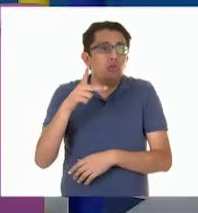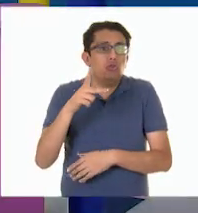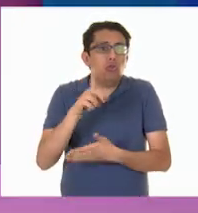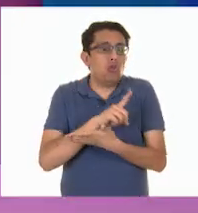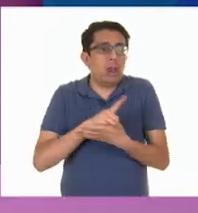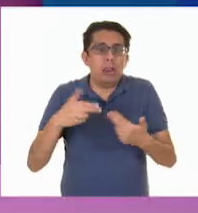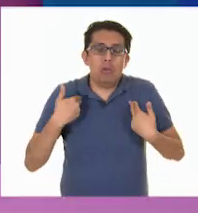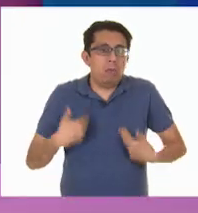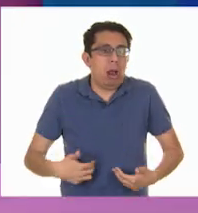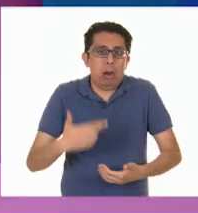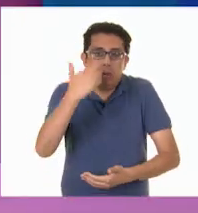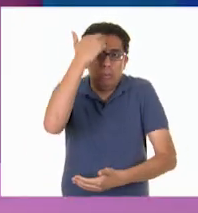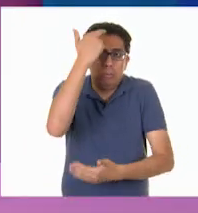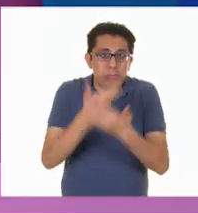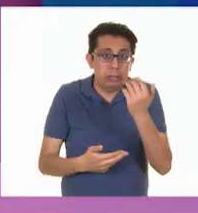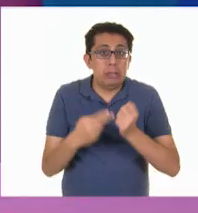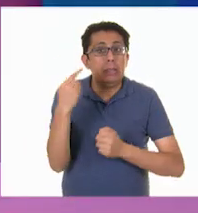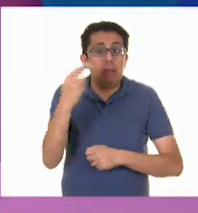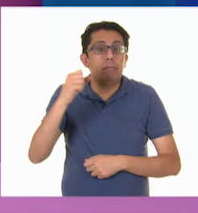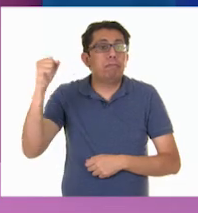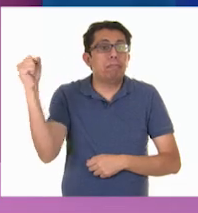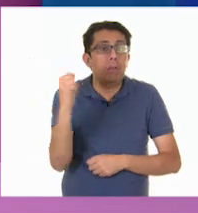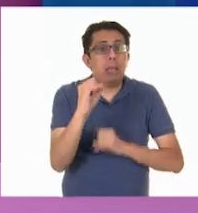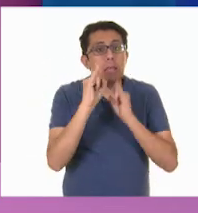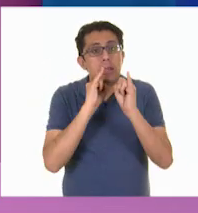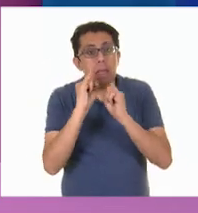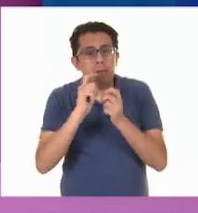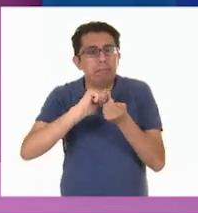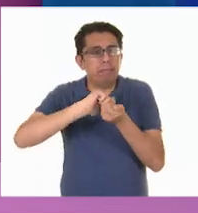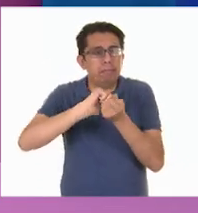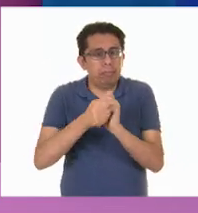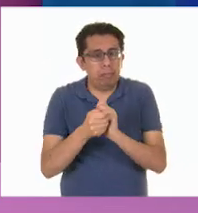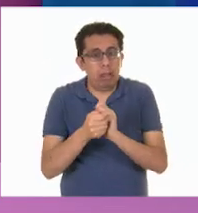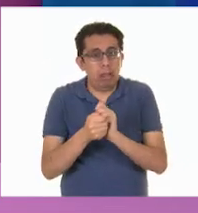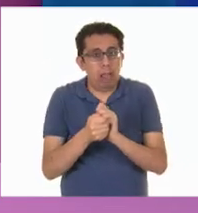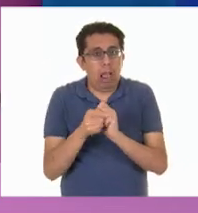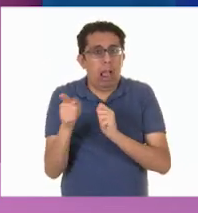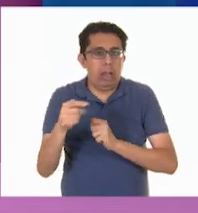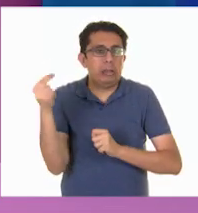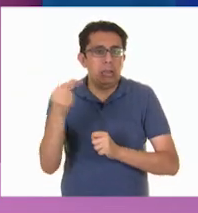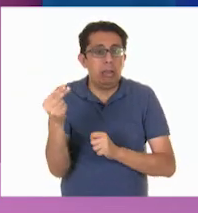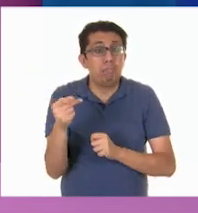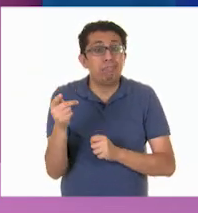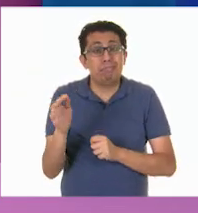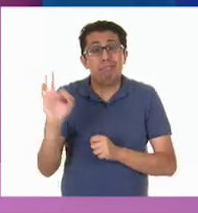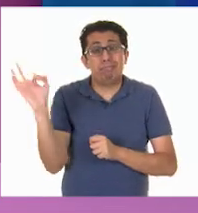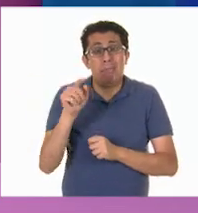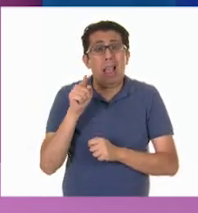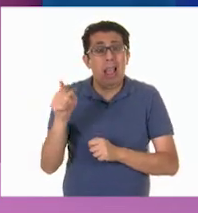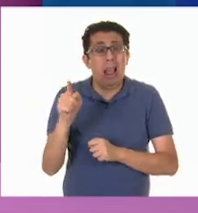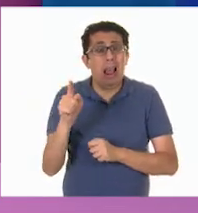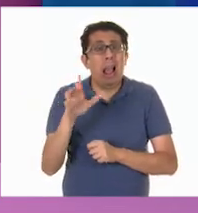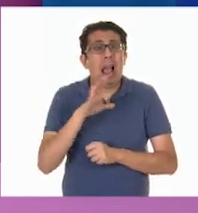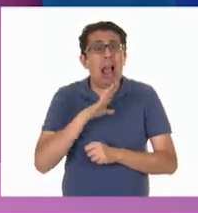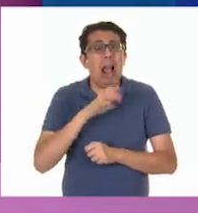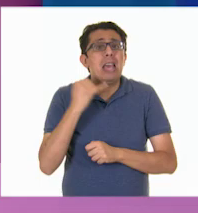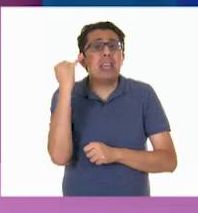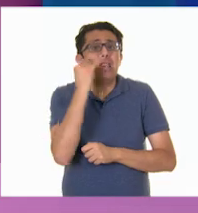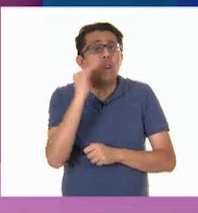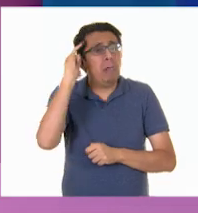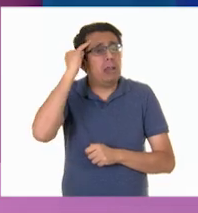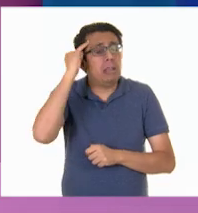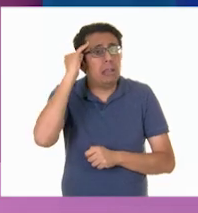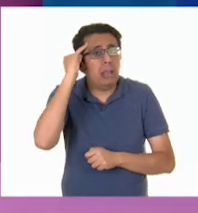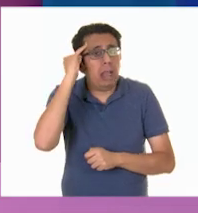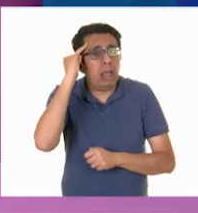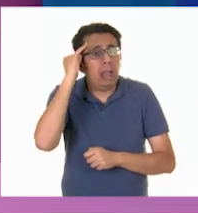ser asistido por un intérprete traductor cuando se requiera. Es probable que el señor era hablante de alguna lengua indígena